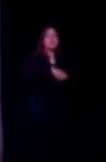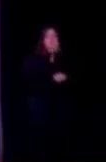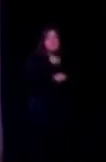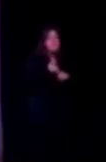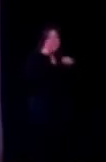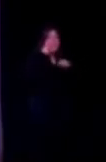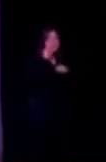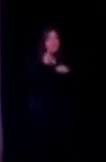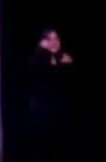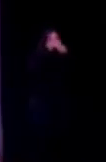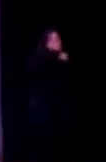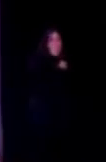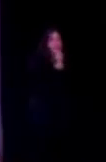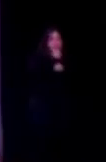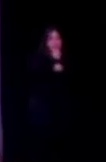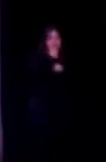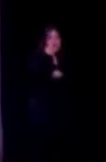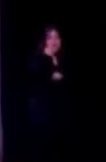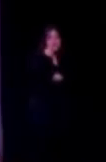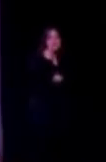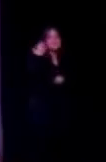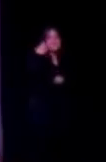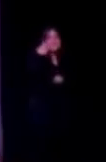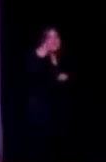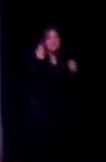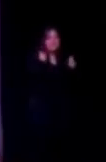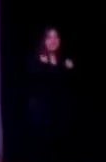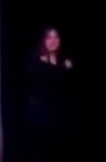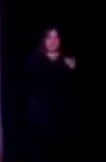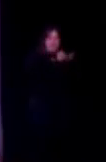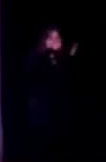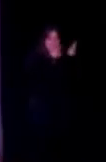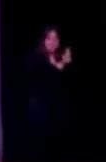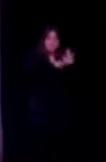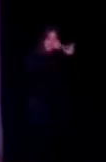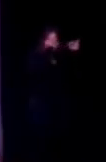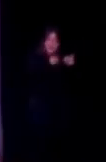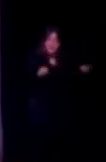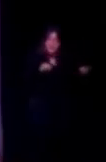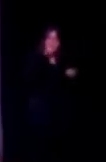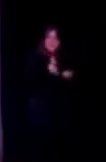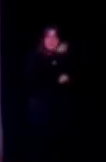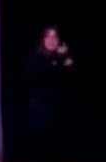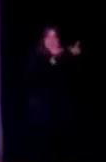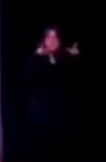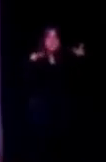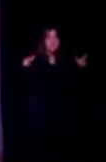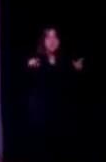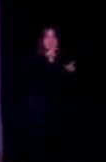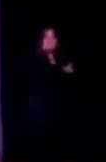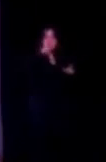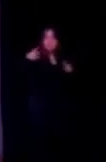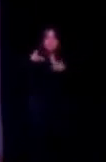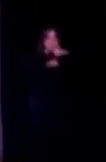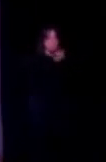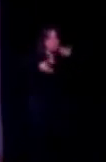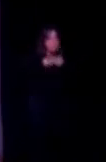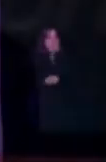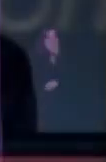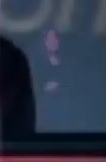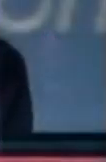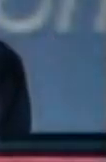trabajar, etcétera, es para tener una vida plena, en cohesión con otros y sintiendo que contribuimos en la medida que nos